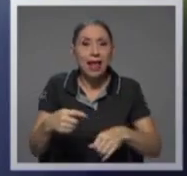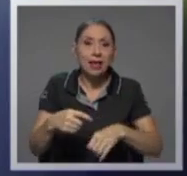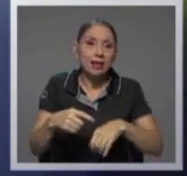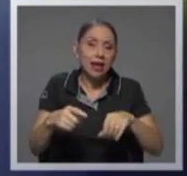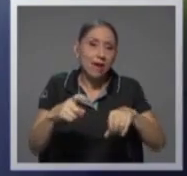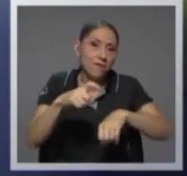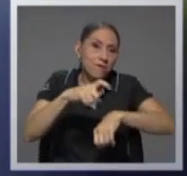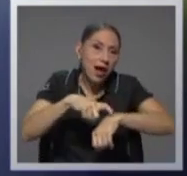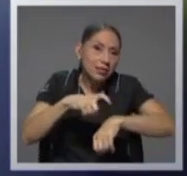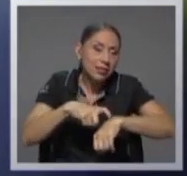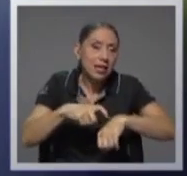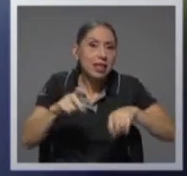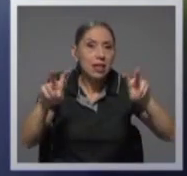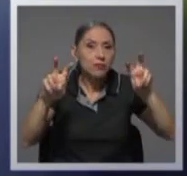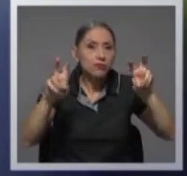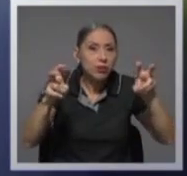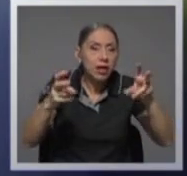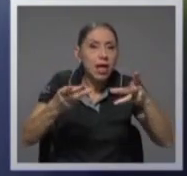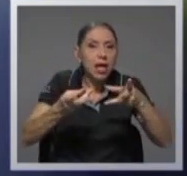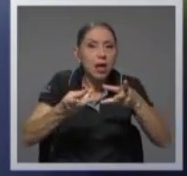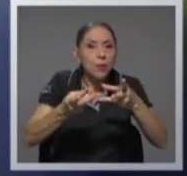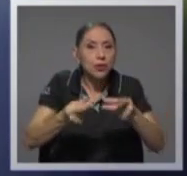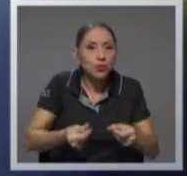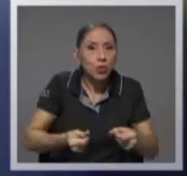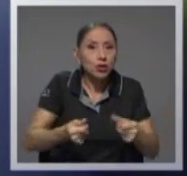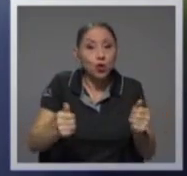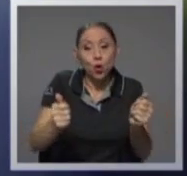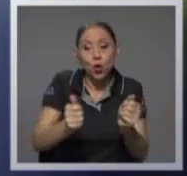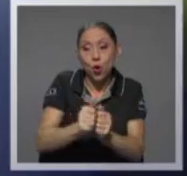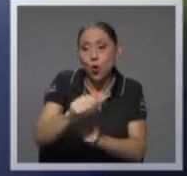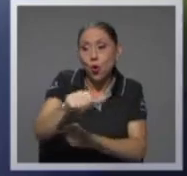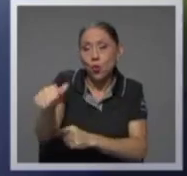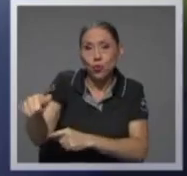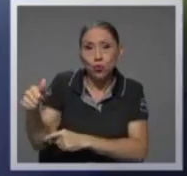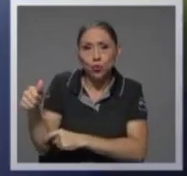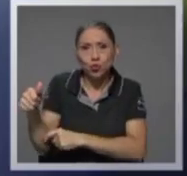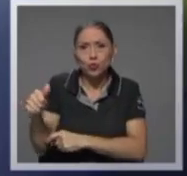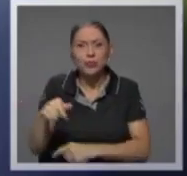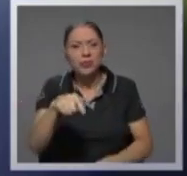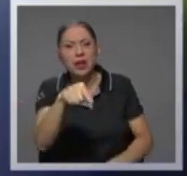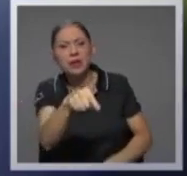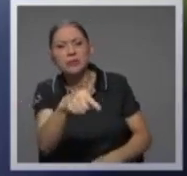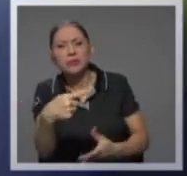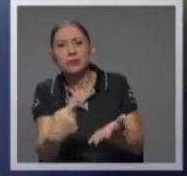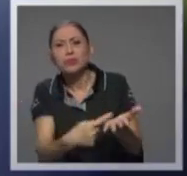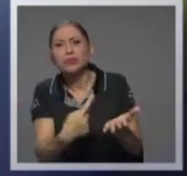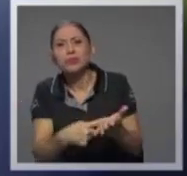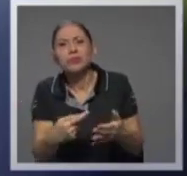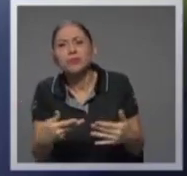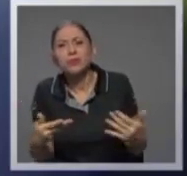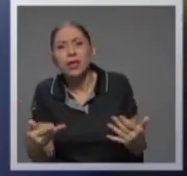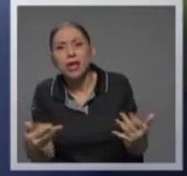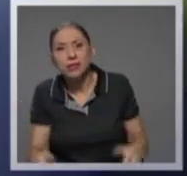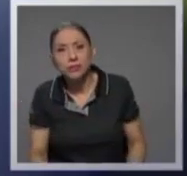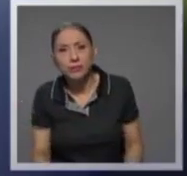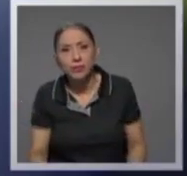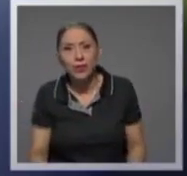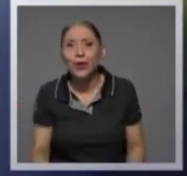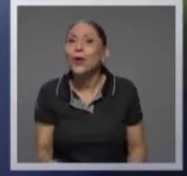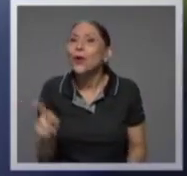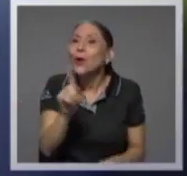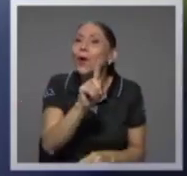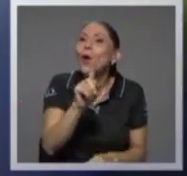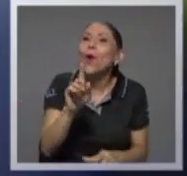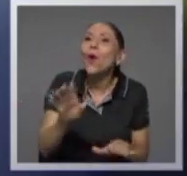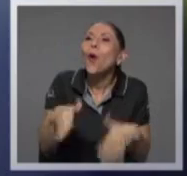presupuesto junto con estos otros actores. ¿Y qué es lo que se debería discutir? Bueno, ¿cómo no entrar en ese proceso